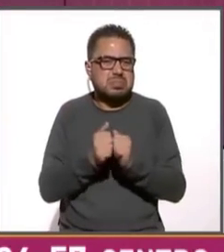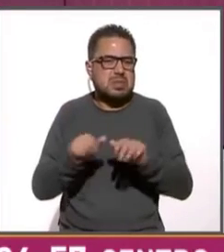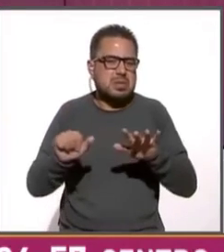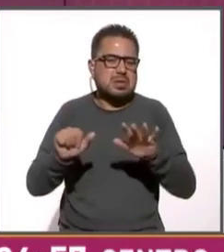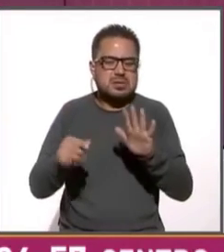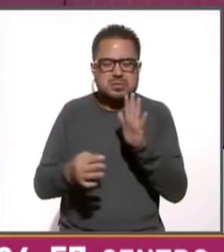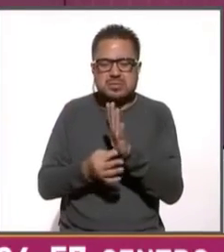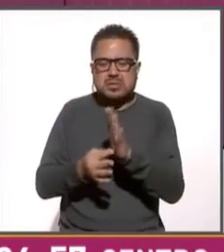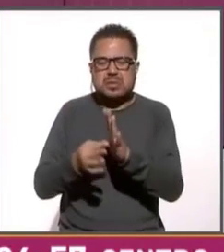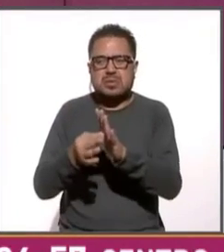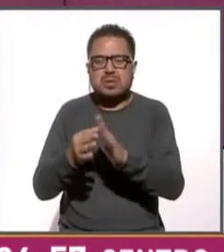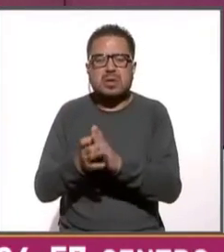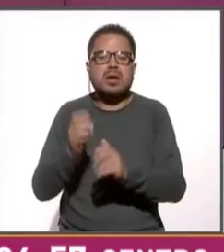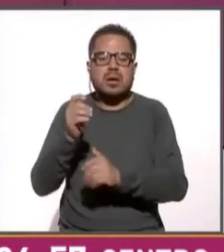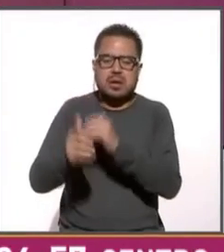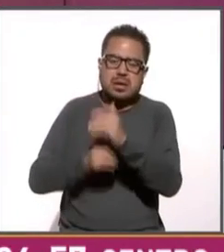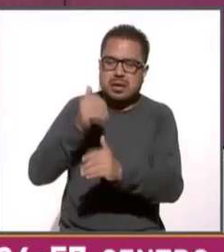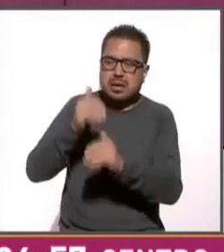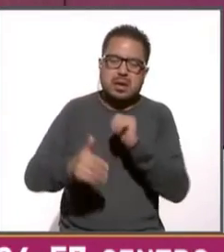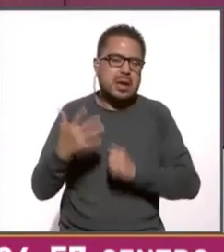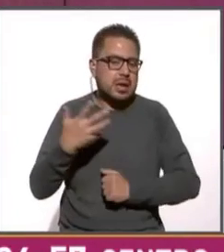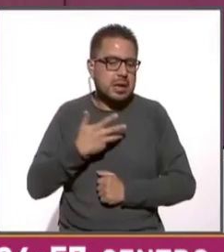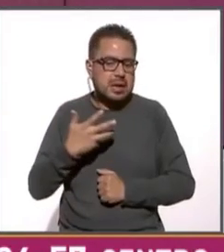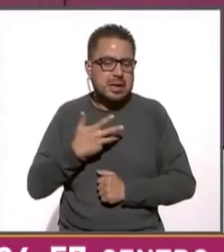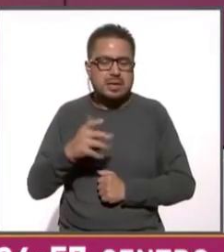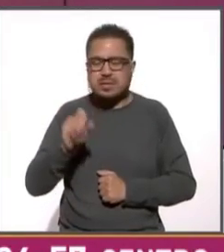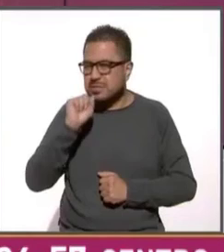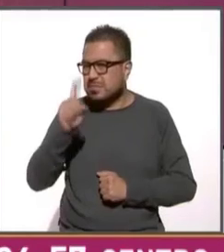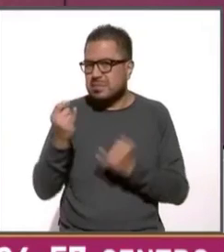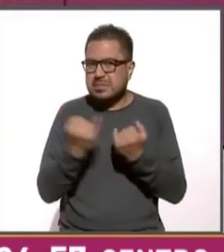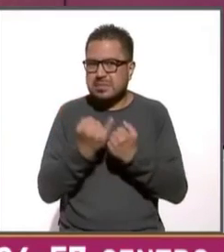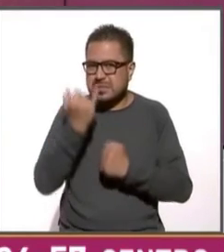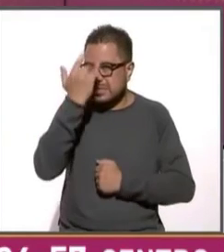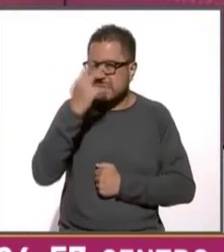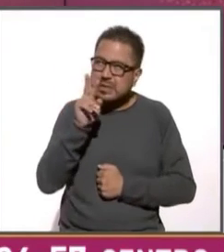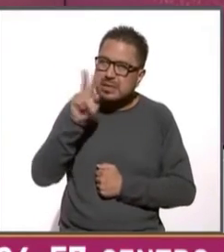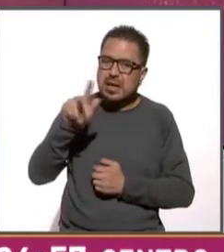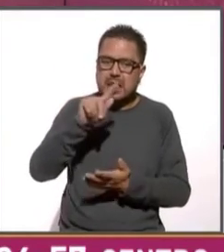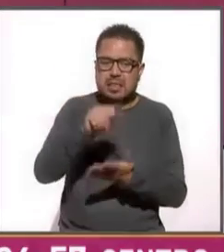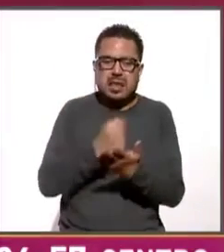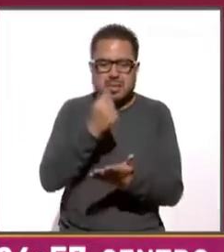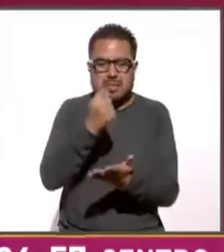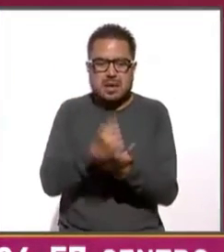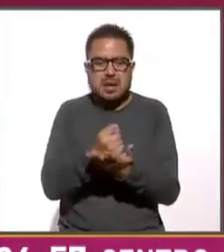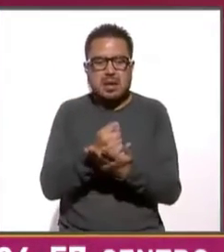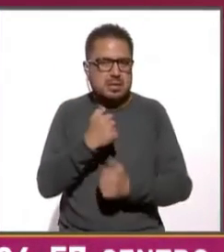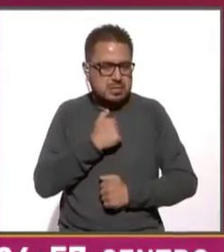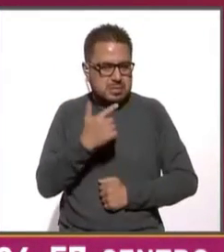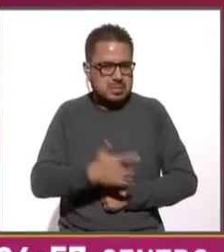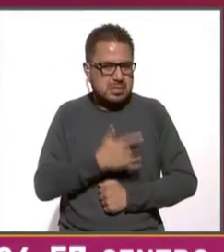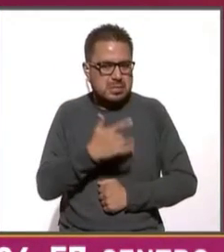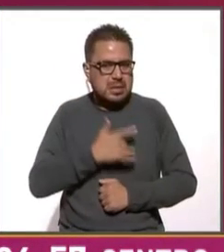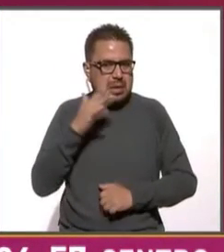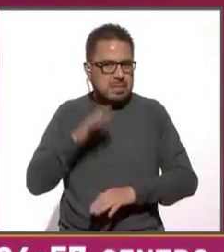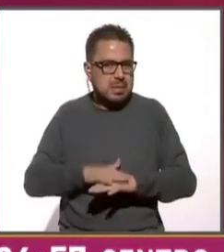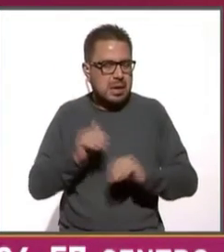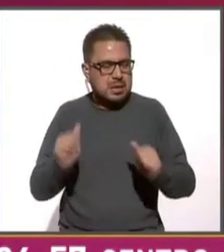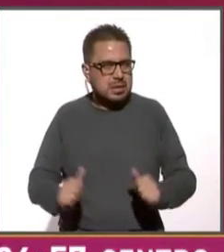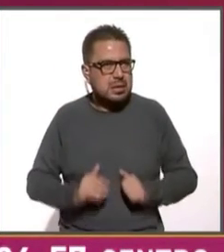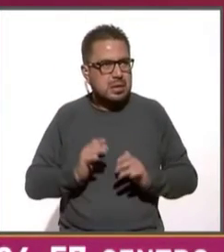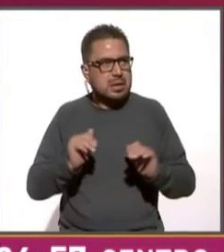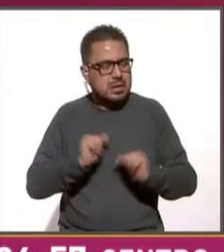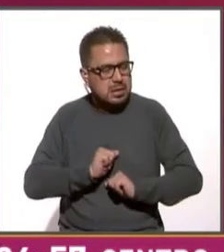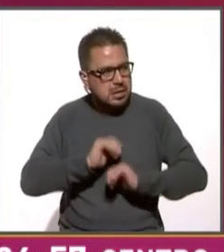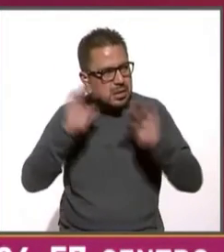16 puntos. Y finalmente tenemos el caso, como veremos en pantalla, de Tamaulipas, que me parece que fue el más sorpresivo de todos